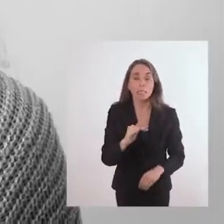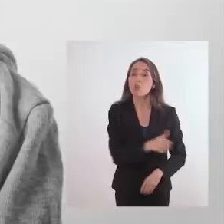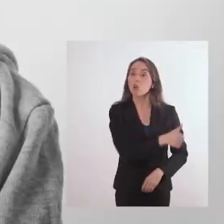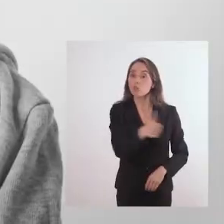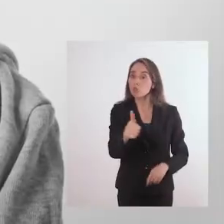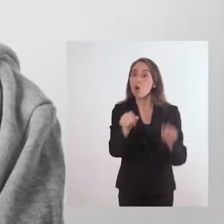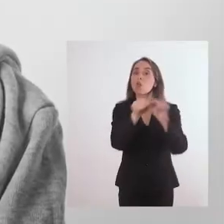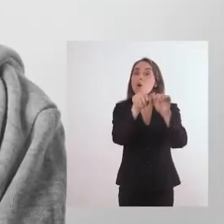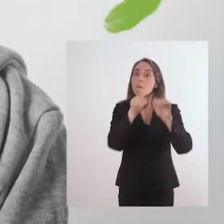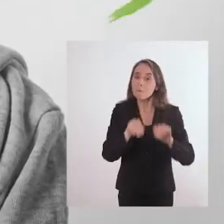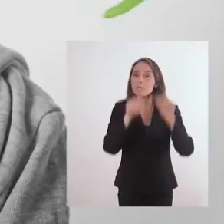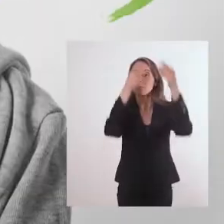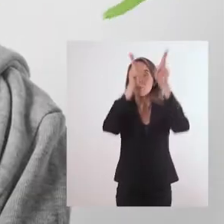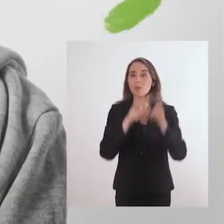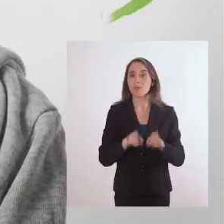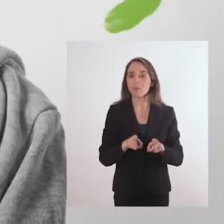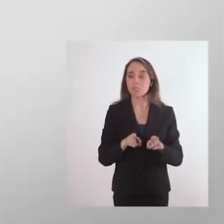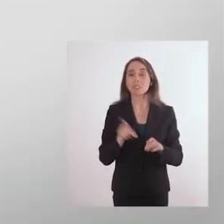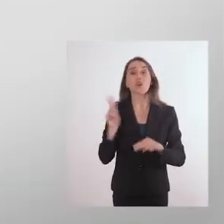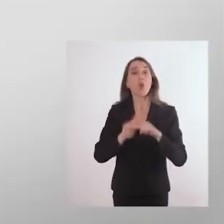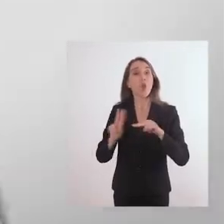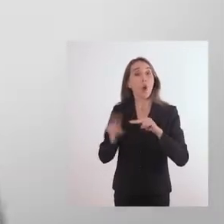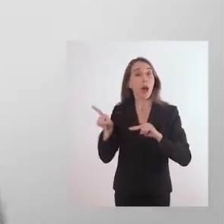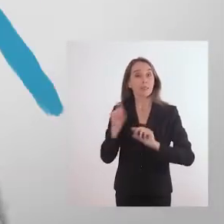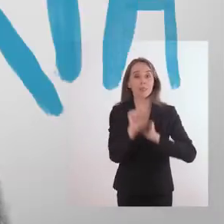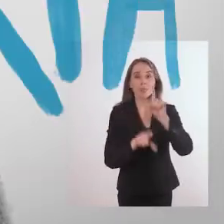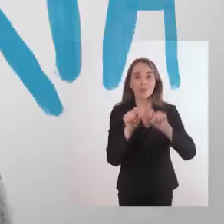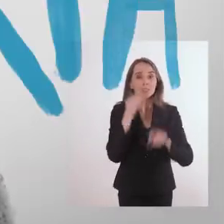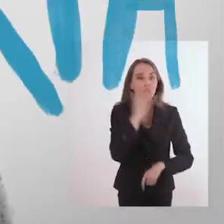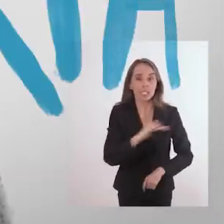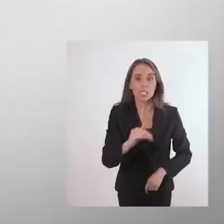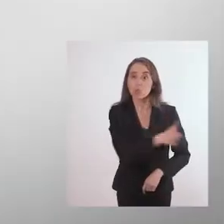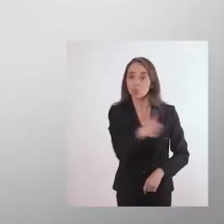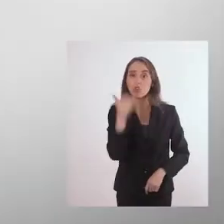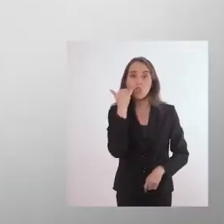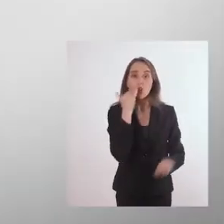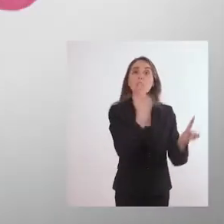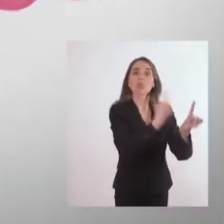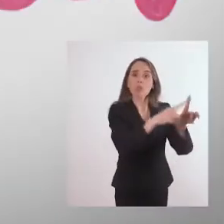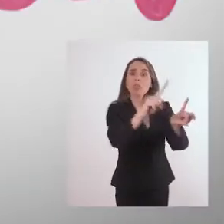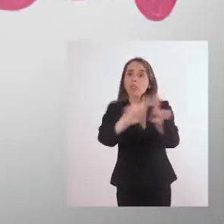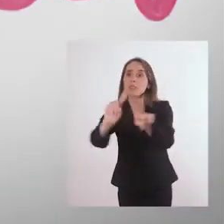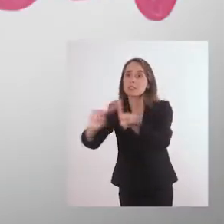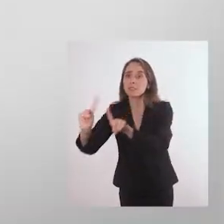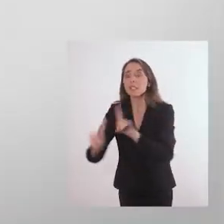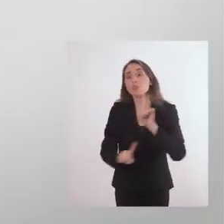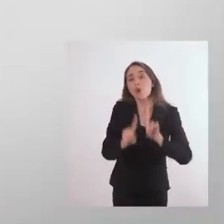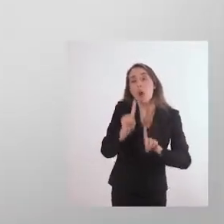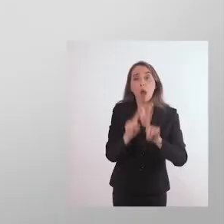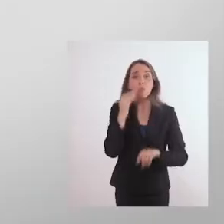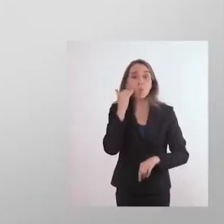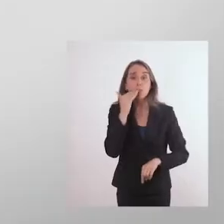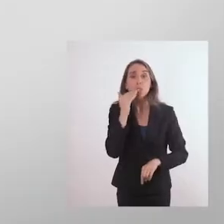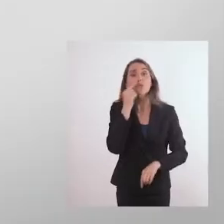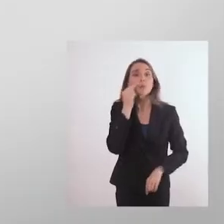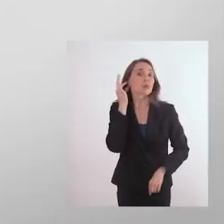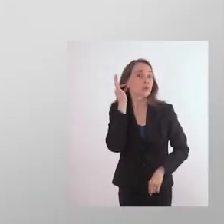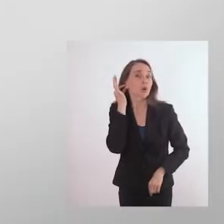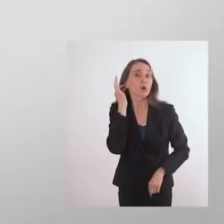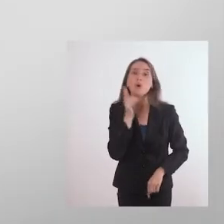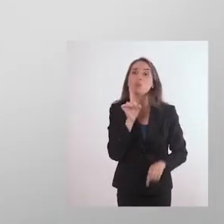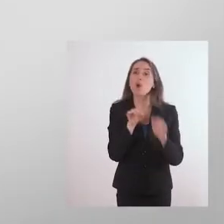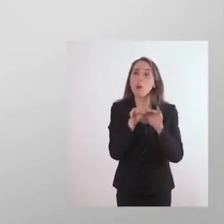que todos tienen los mismos derechos. Eso hace la Defensoría de la Niñez. Todos los niños son diferentes. Y hay algunos niños o